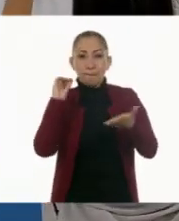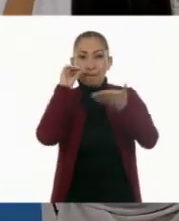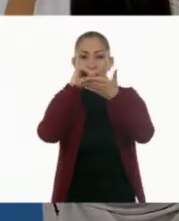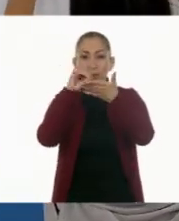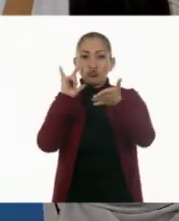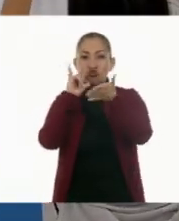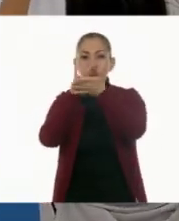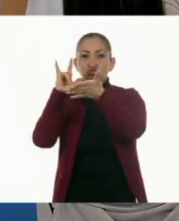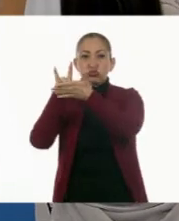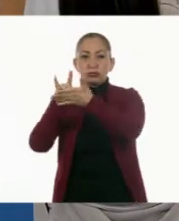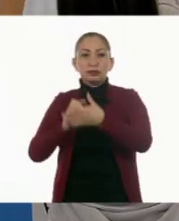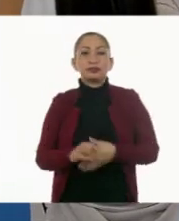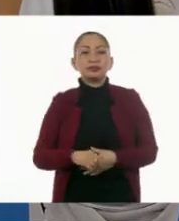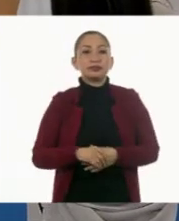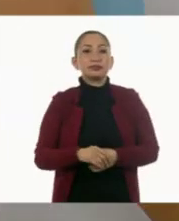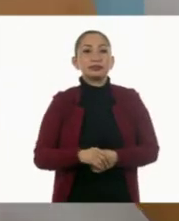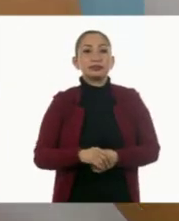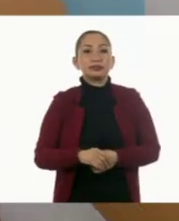colocando